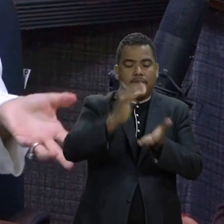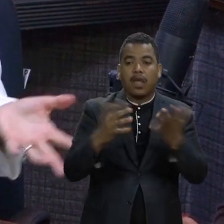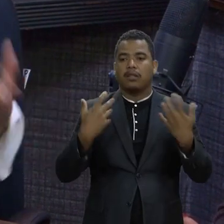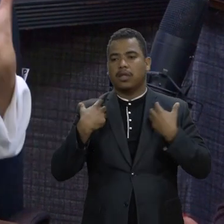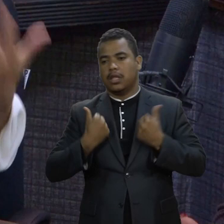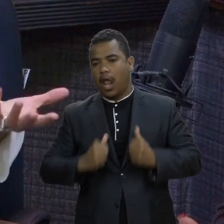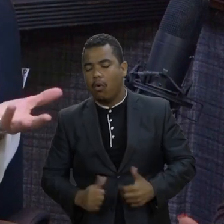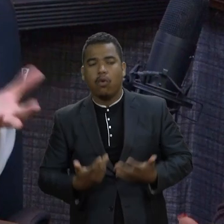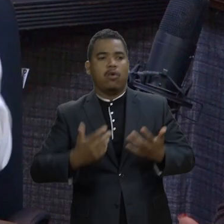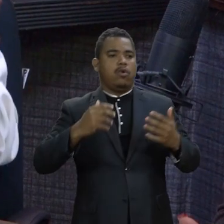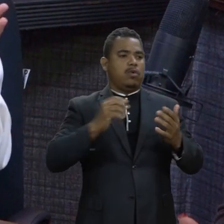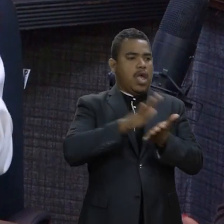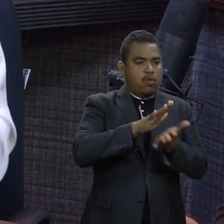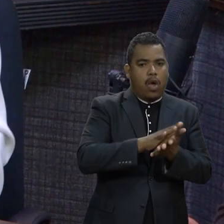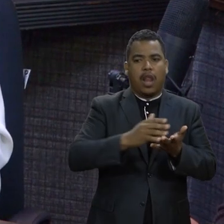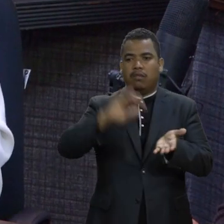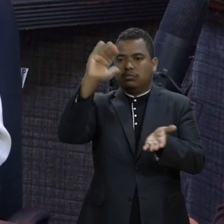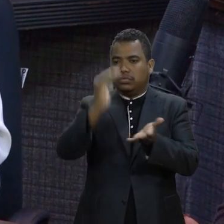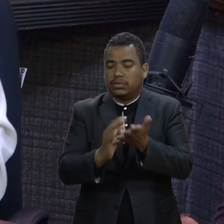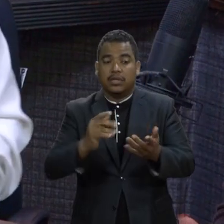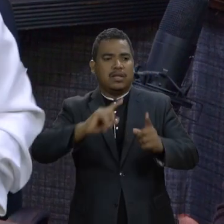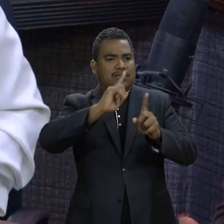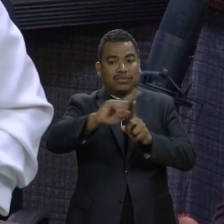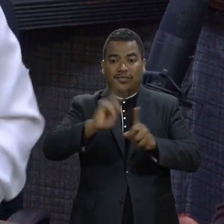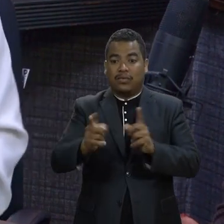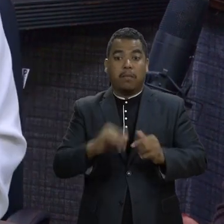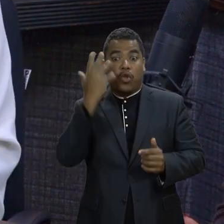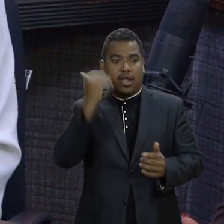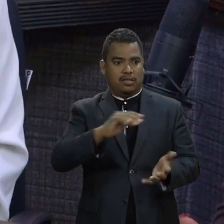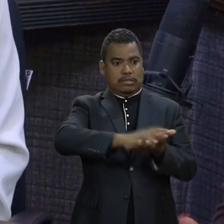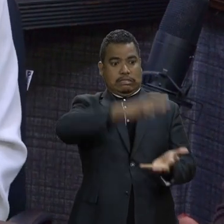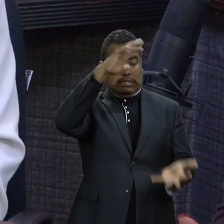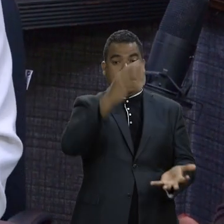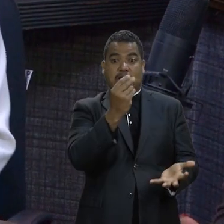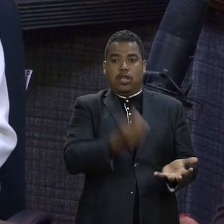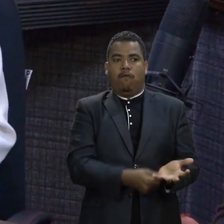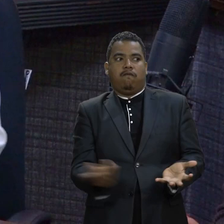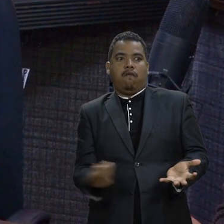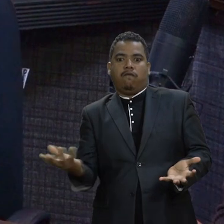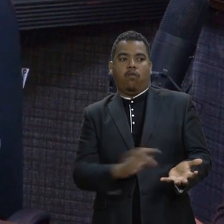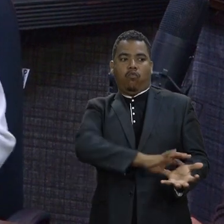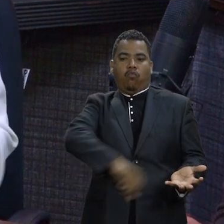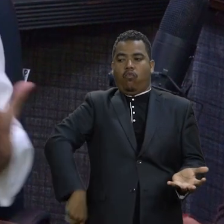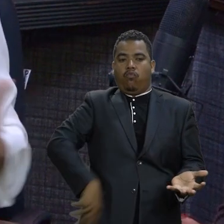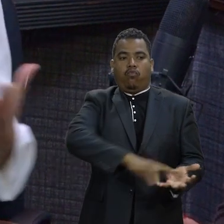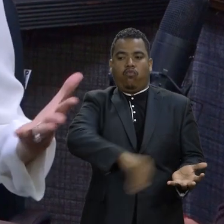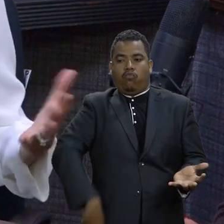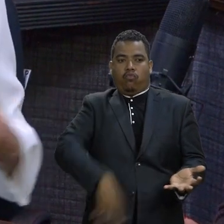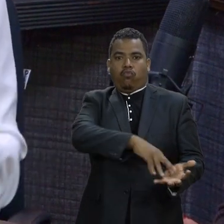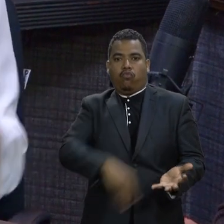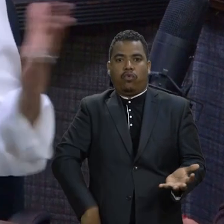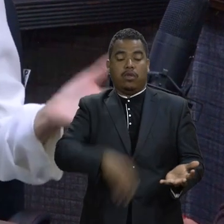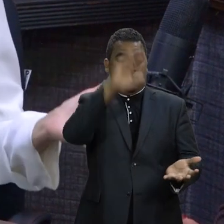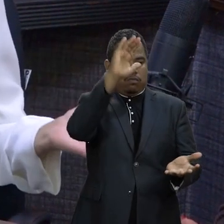nadie veía, nadie le importaba. Ahora no, ahora se hace más difícil lograr investigar a alguien, porque las cosas las hacen